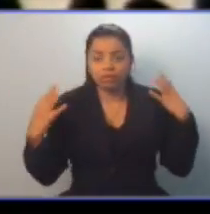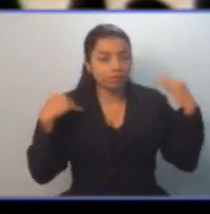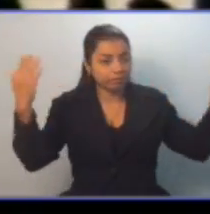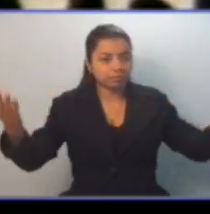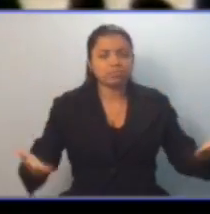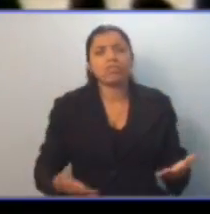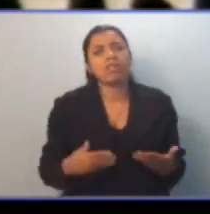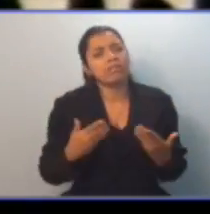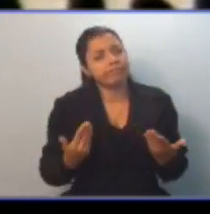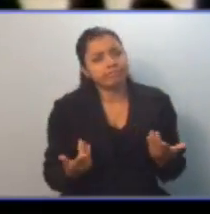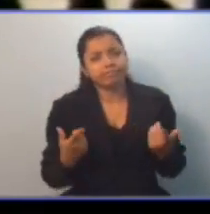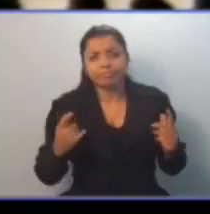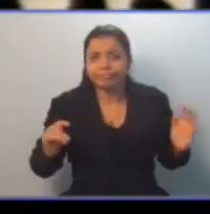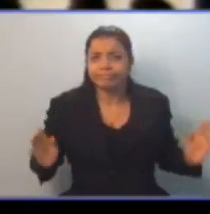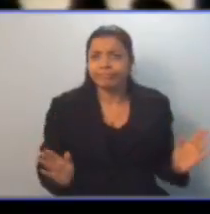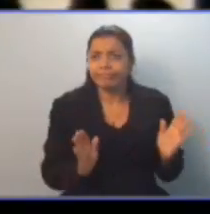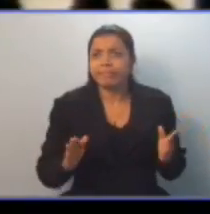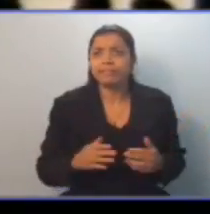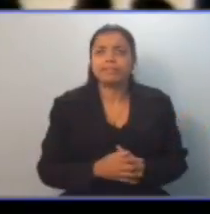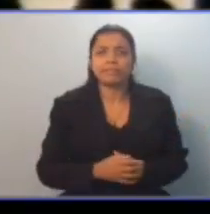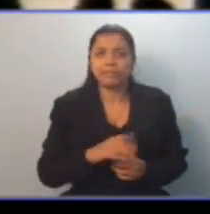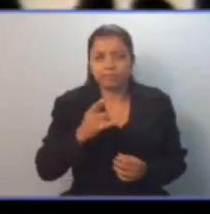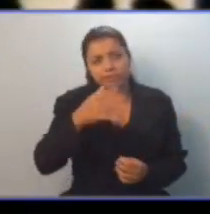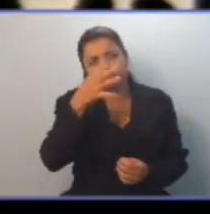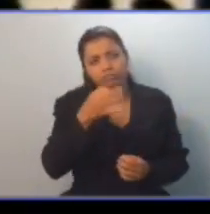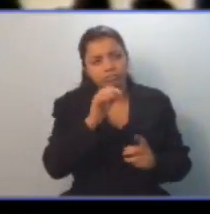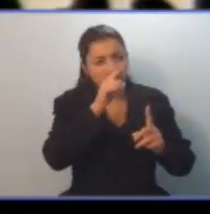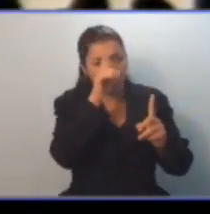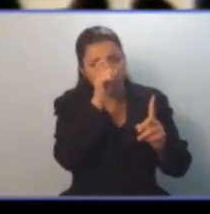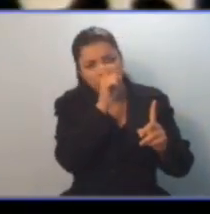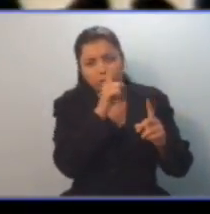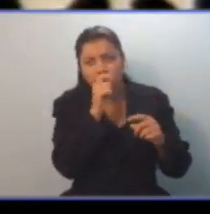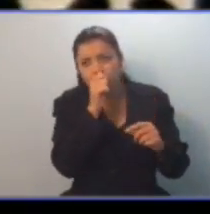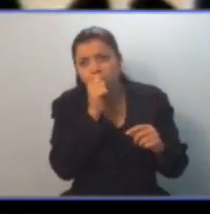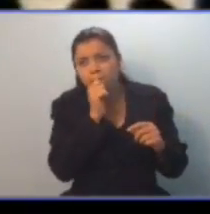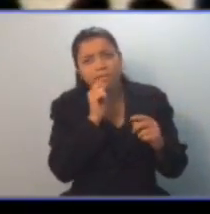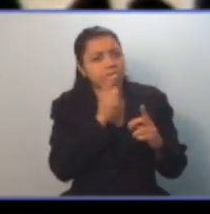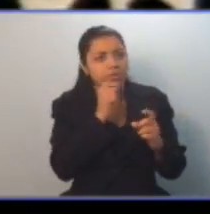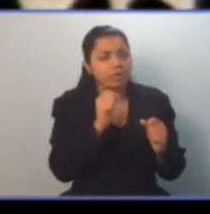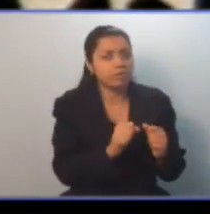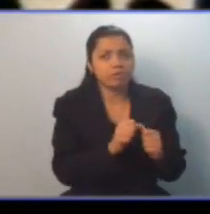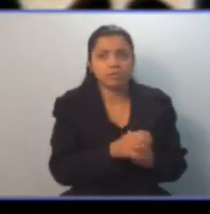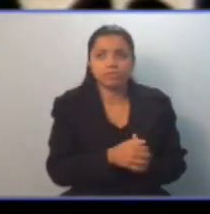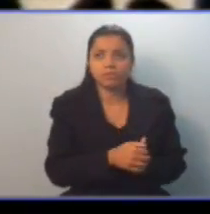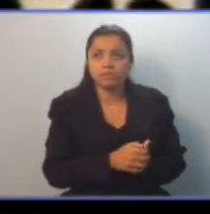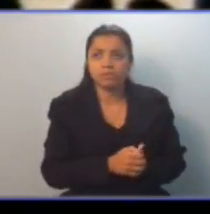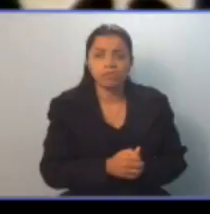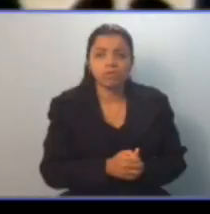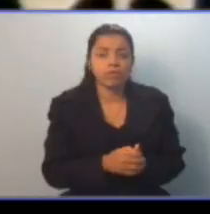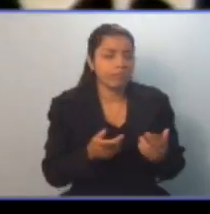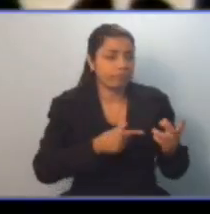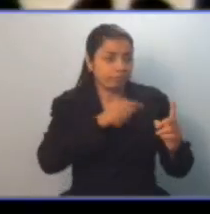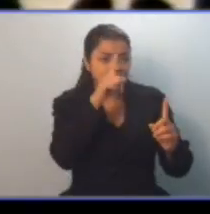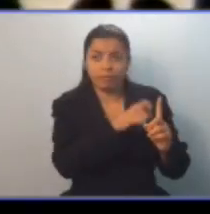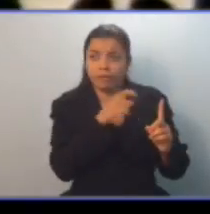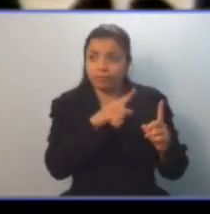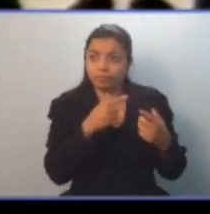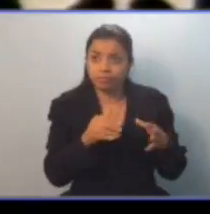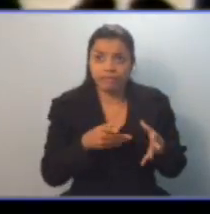que seamos como más prudentes en las preguntas. No los podemos cuestionar de esta